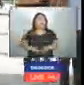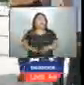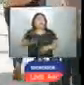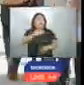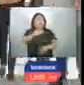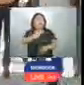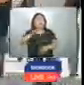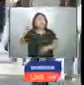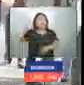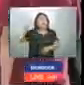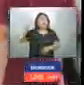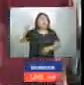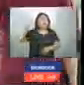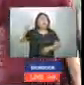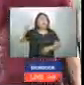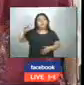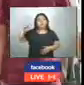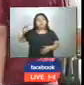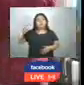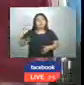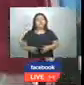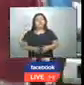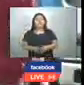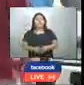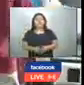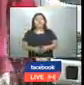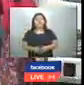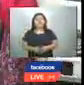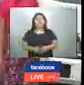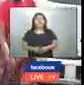es un informe de Rocío Cruz para Noticiero Hechos.